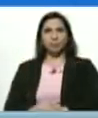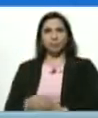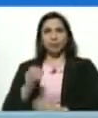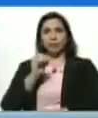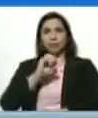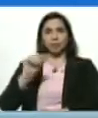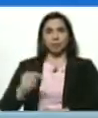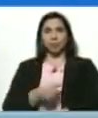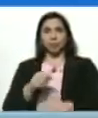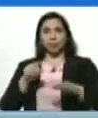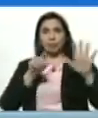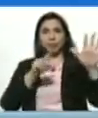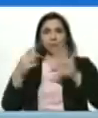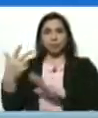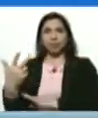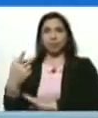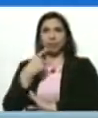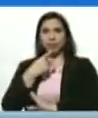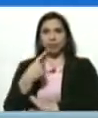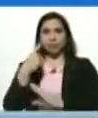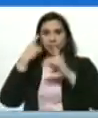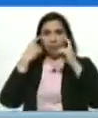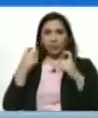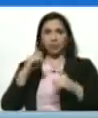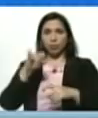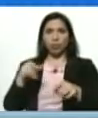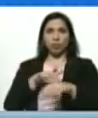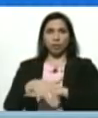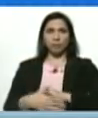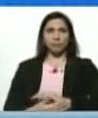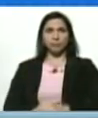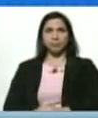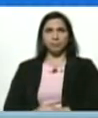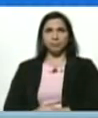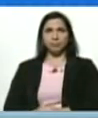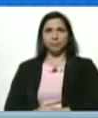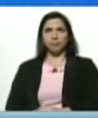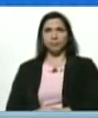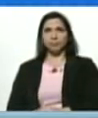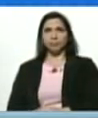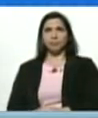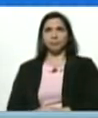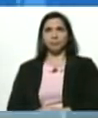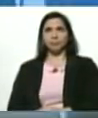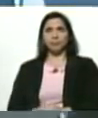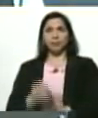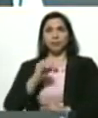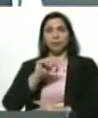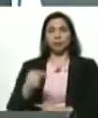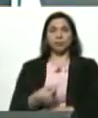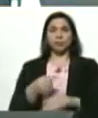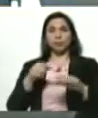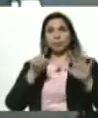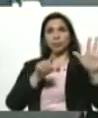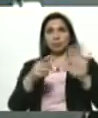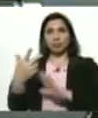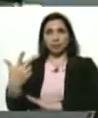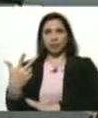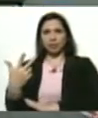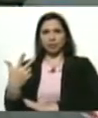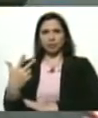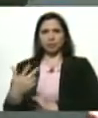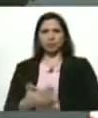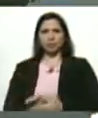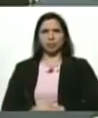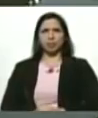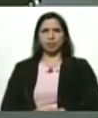0.63 centavos dice el experto jorge rodríguez un 0.63 se escribe